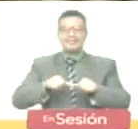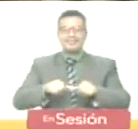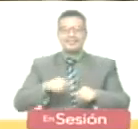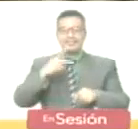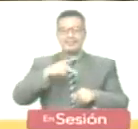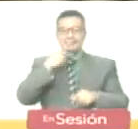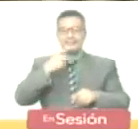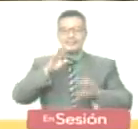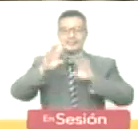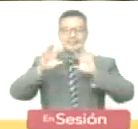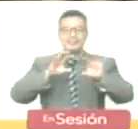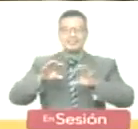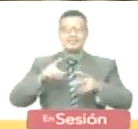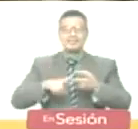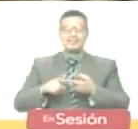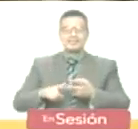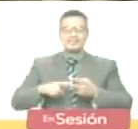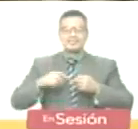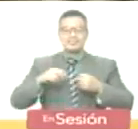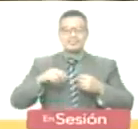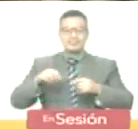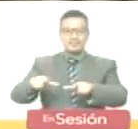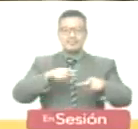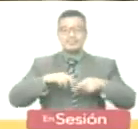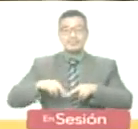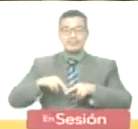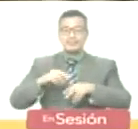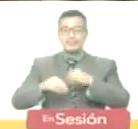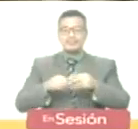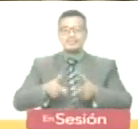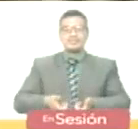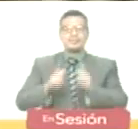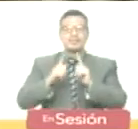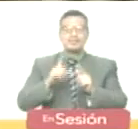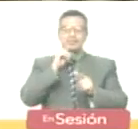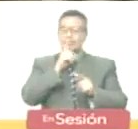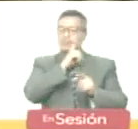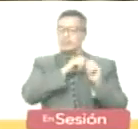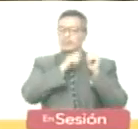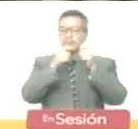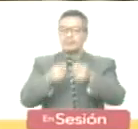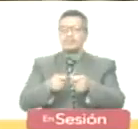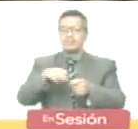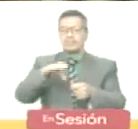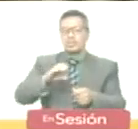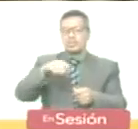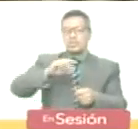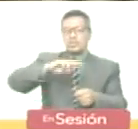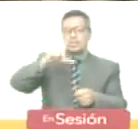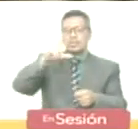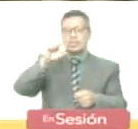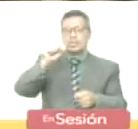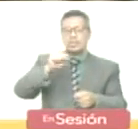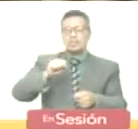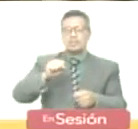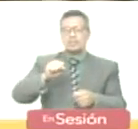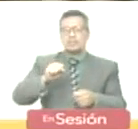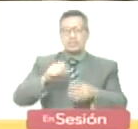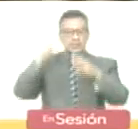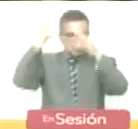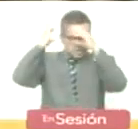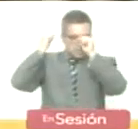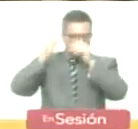Política Exterior, Soberanía e Integración, mediante el cual autoriza el nombramiento del ciudadano Carlos José Mata Figueroa como